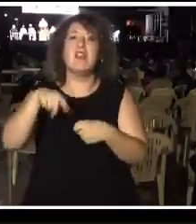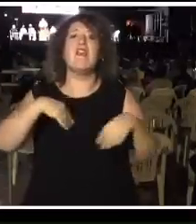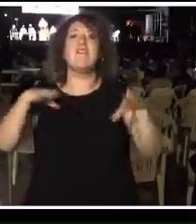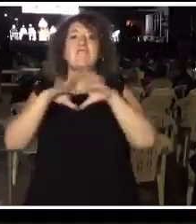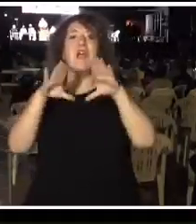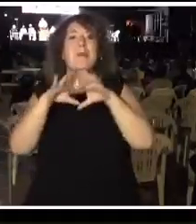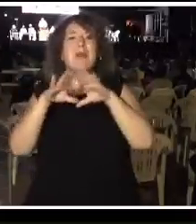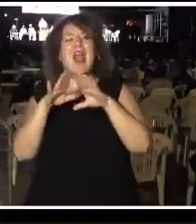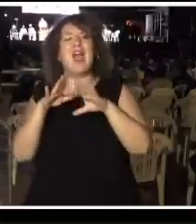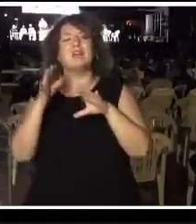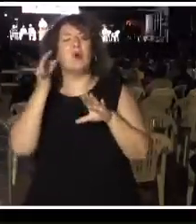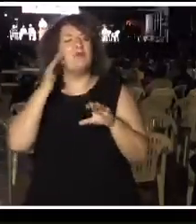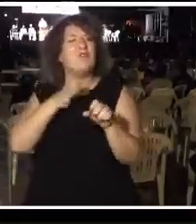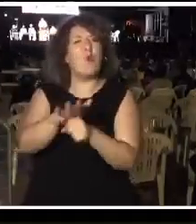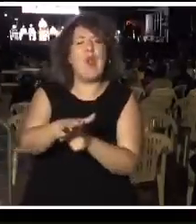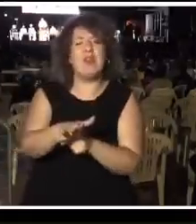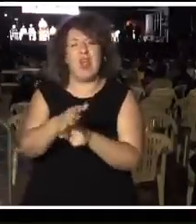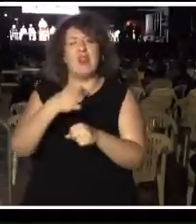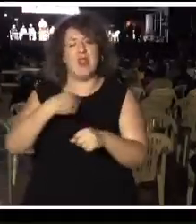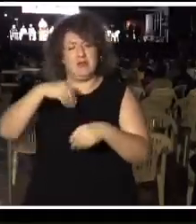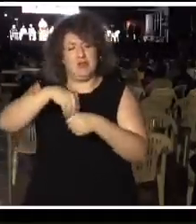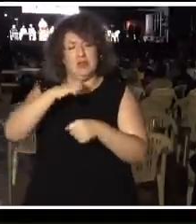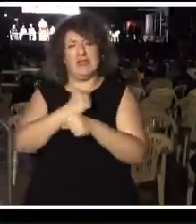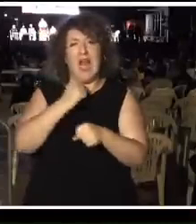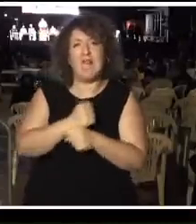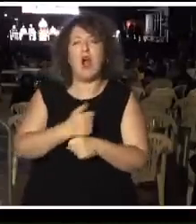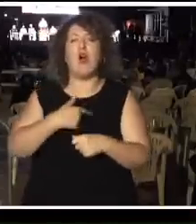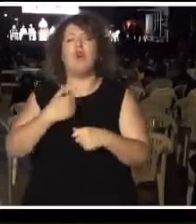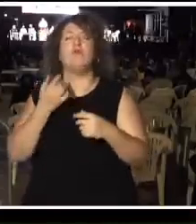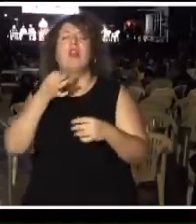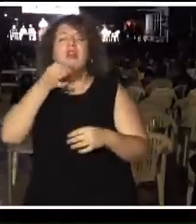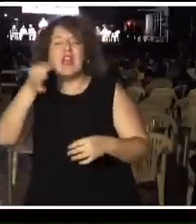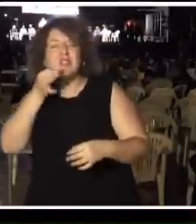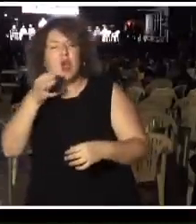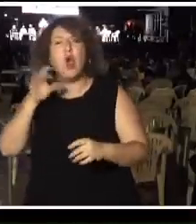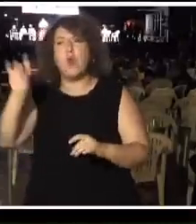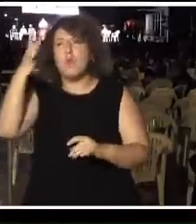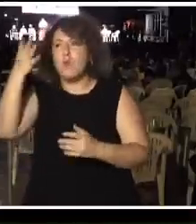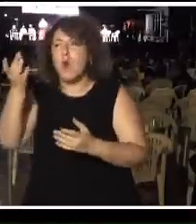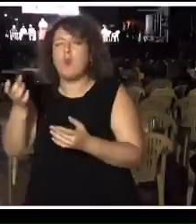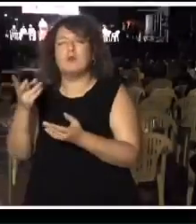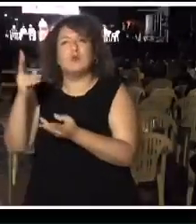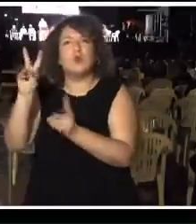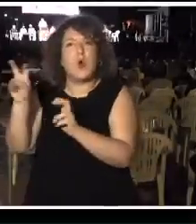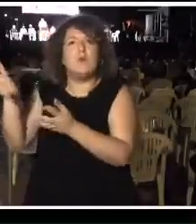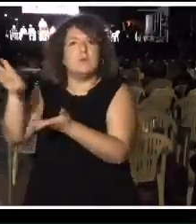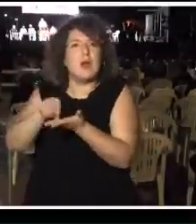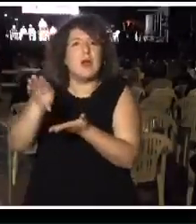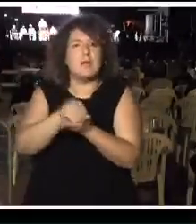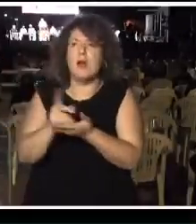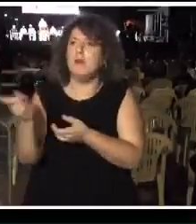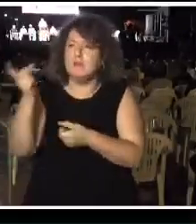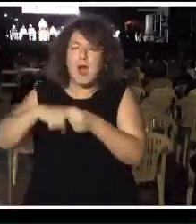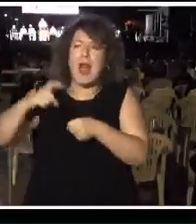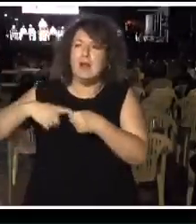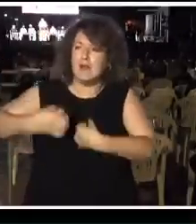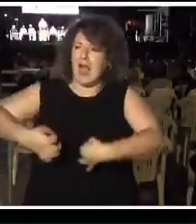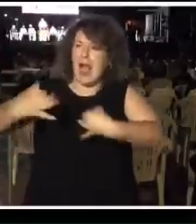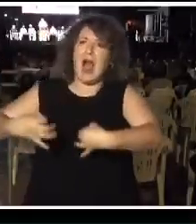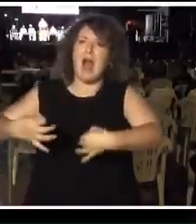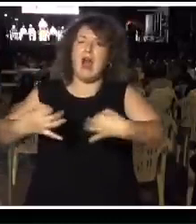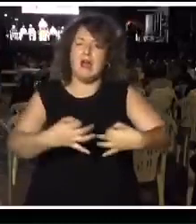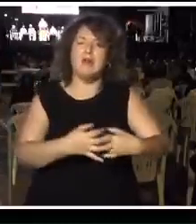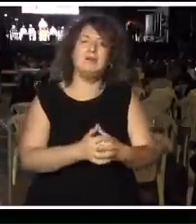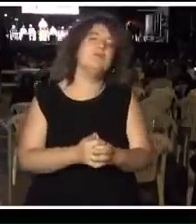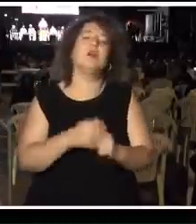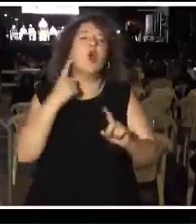discurso, construyendo en torno a nuevas propuestas, garantizando más participación, convirtiendo